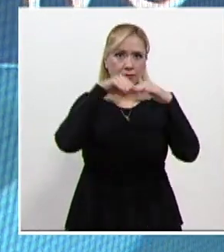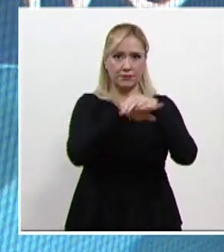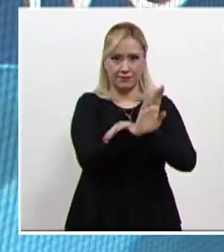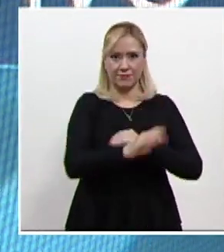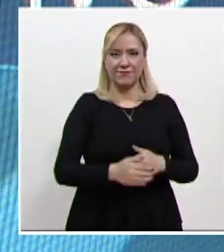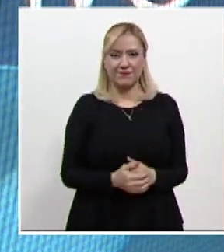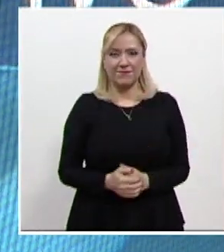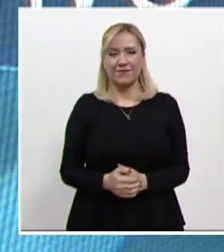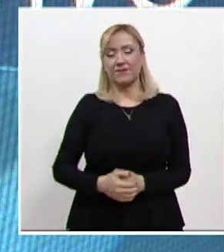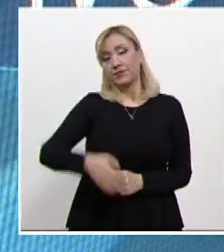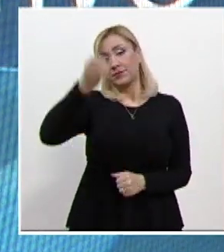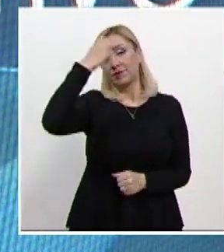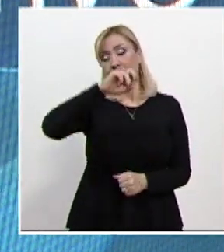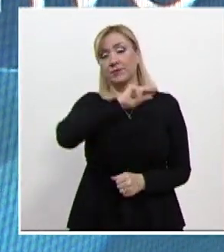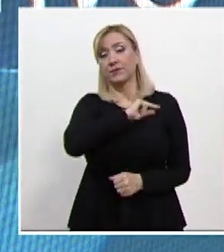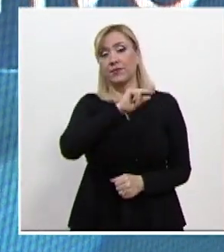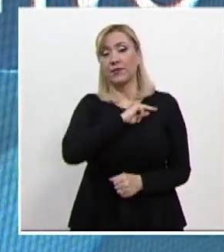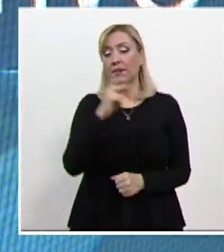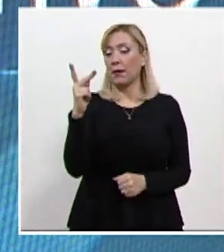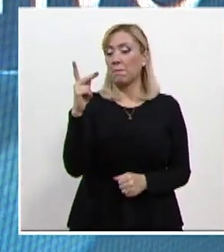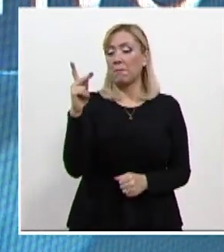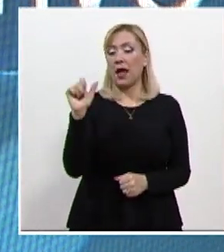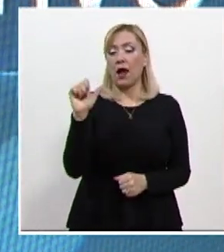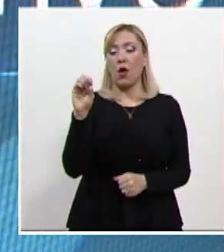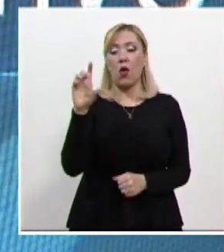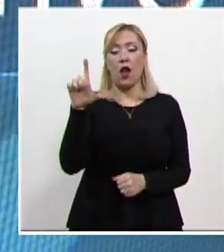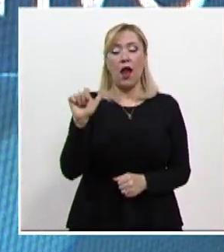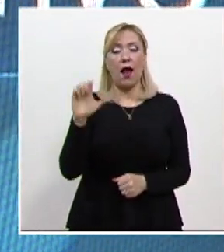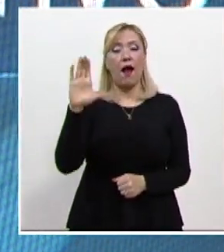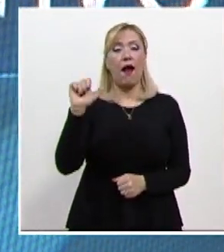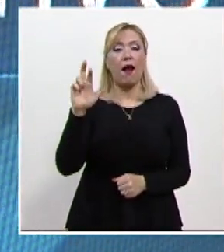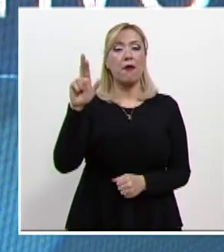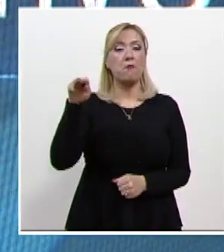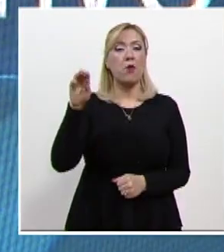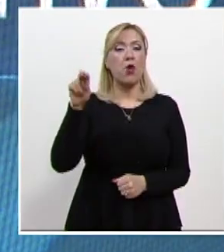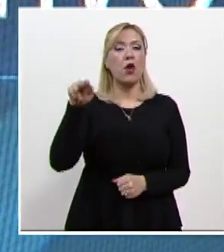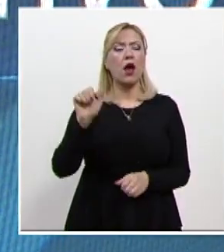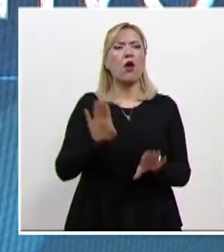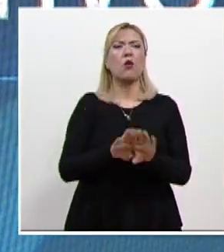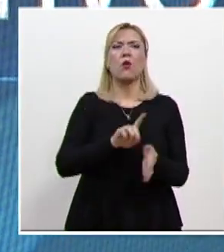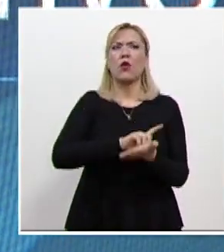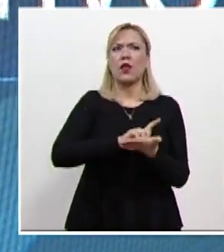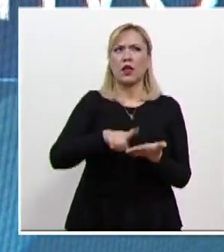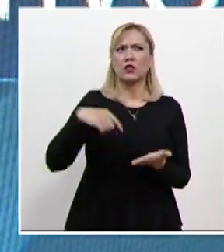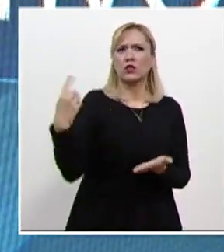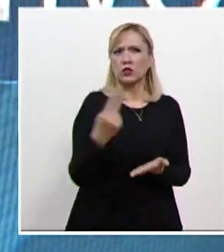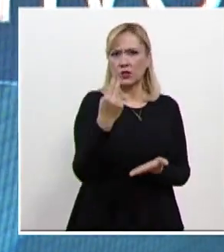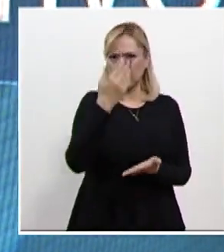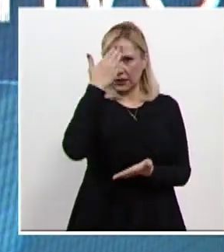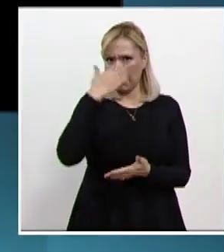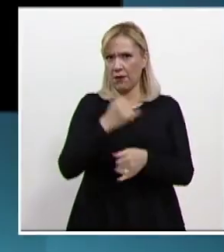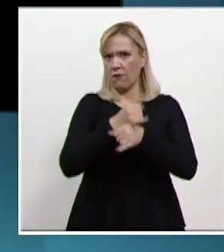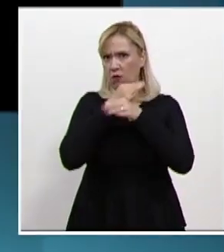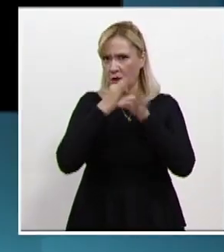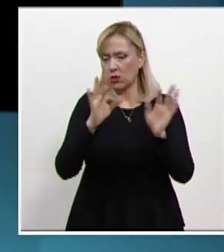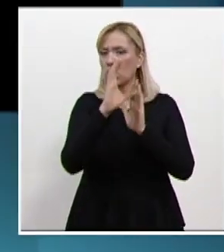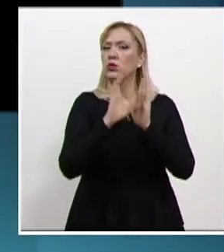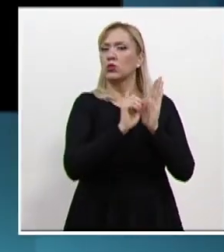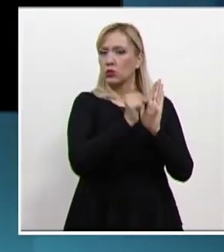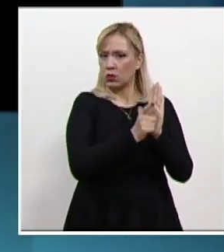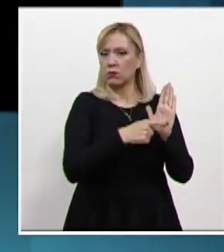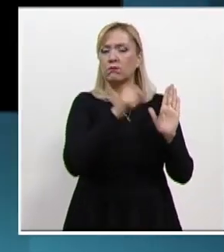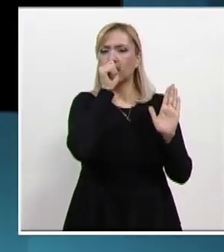La especialista Paola Carmona hace una revisión de la evolución del derecho a la información en la Constitución como parte de su colaboración en el